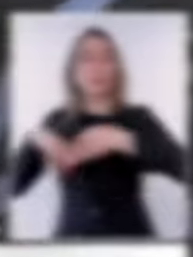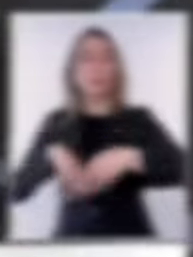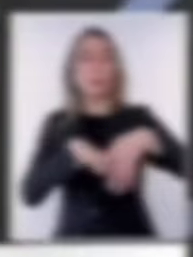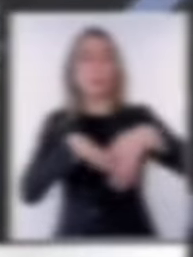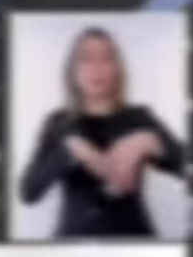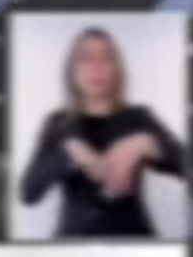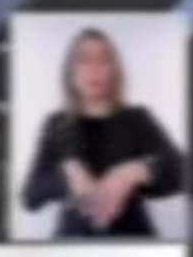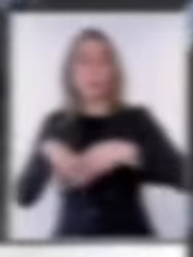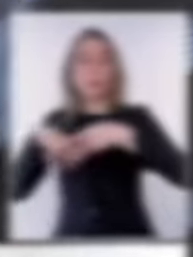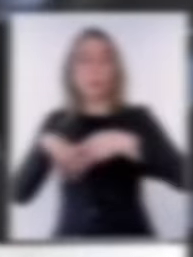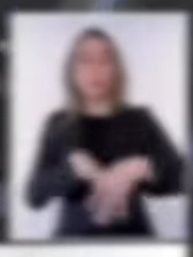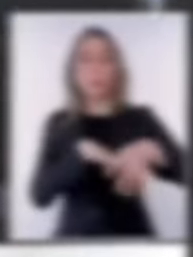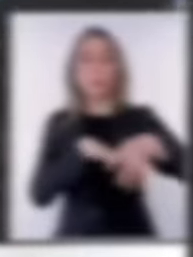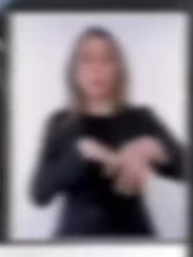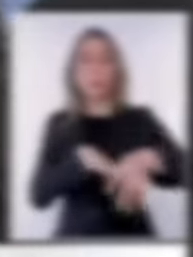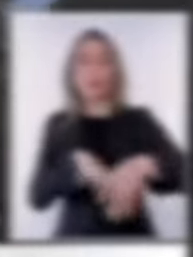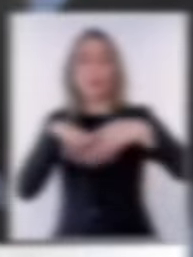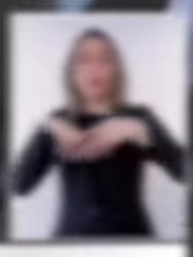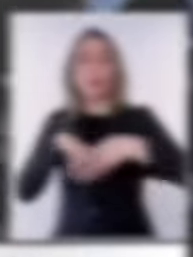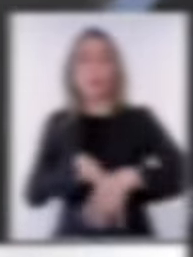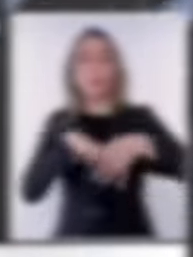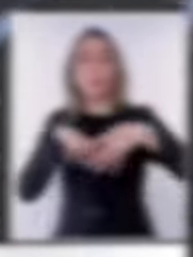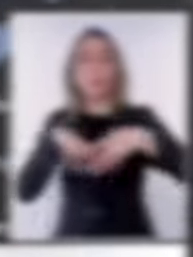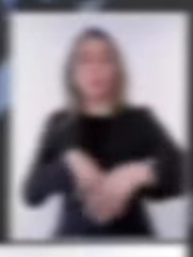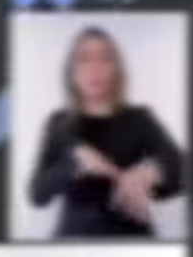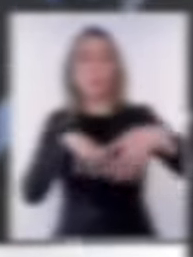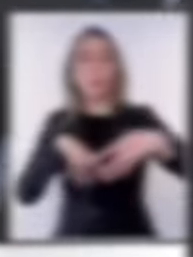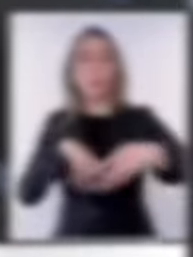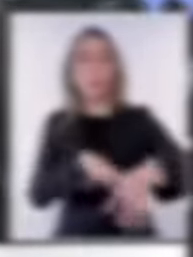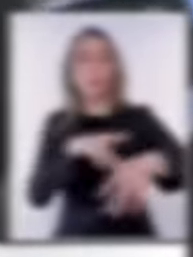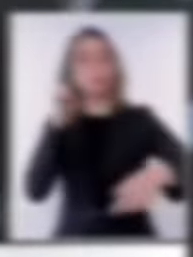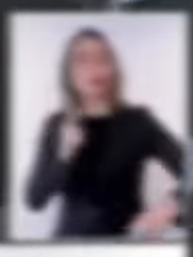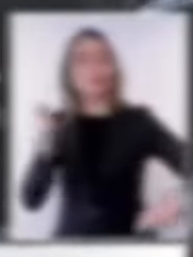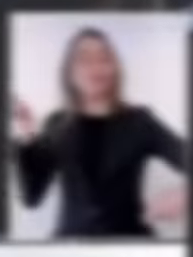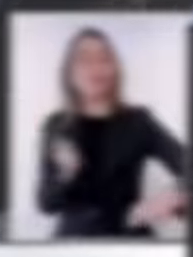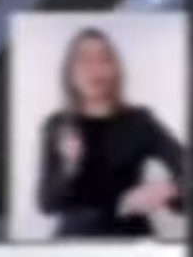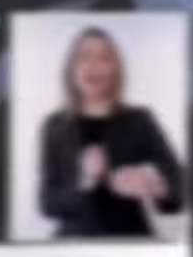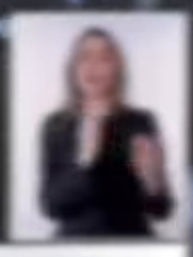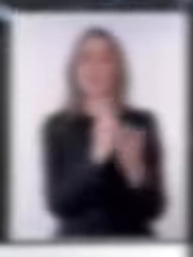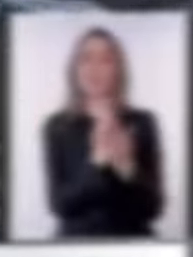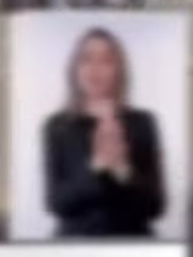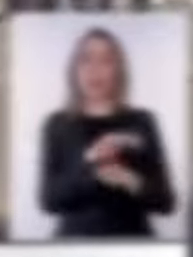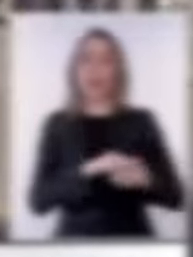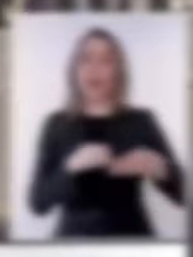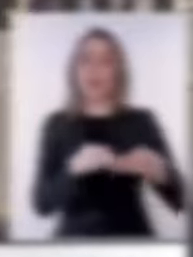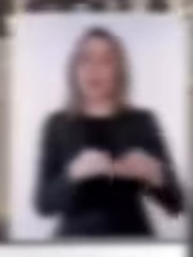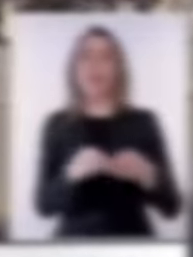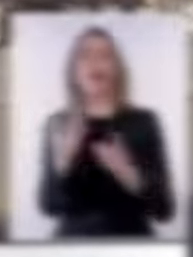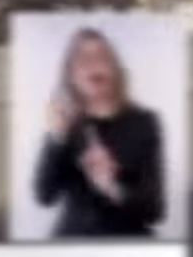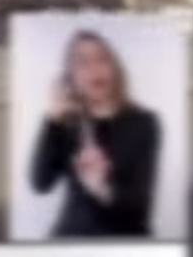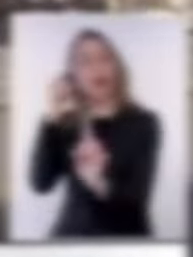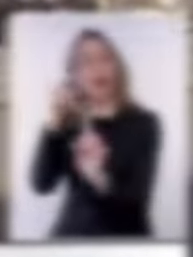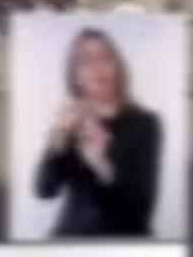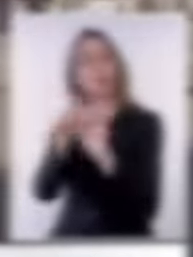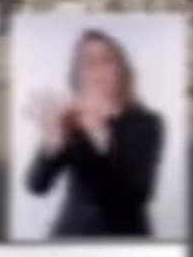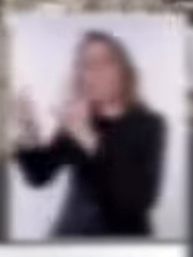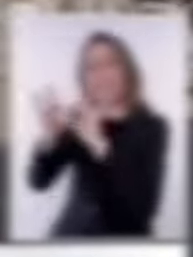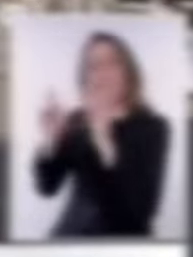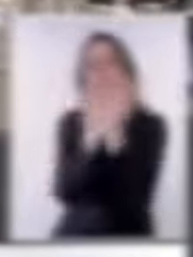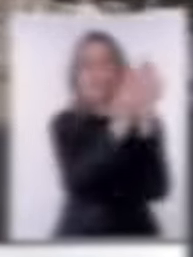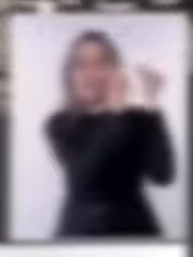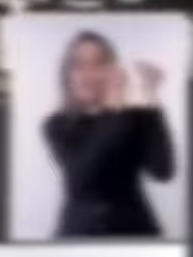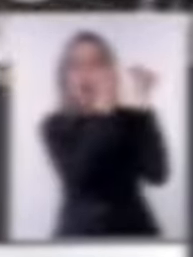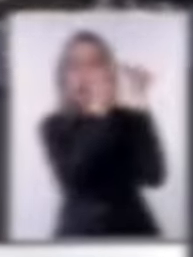estas redes sociales en la descripción del video. Ustedes le dan clic a cualquiera de los links y los va a llevar directamente a la red social que ustedes elijan.